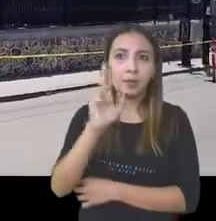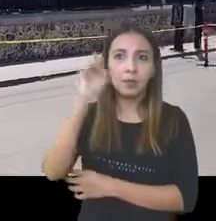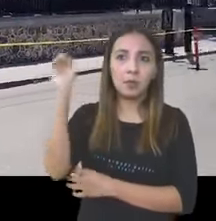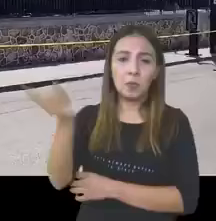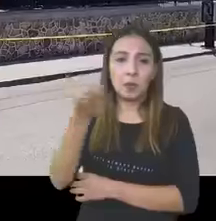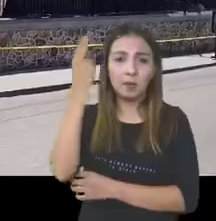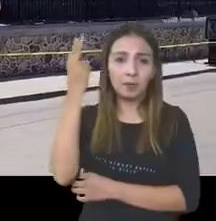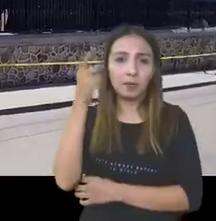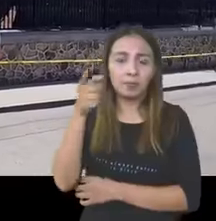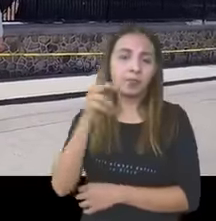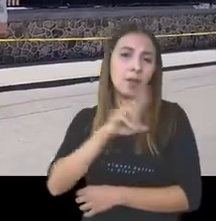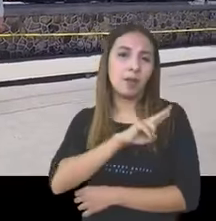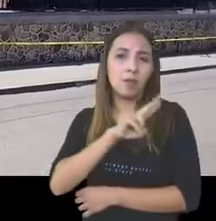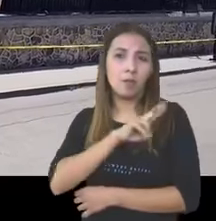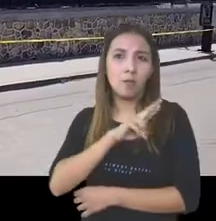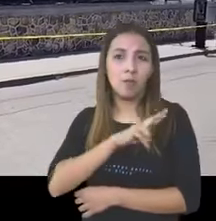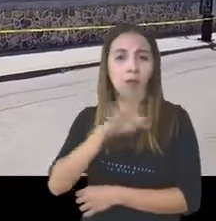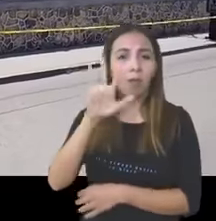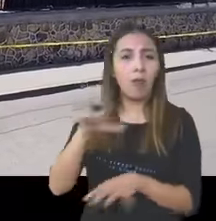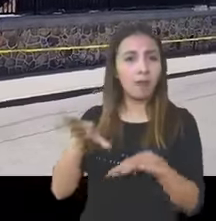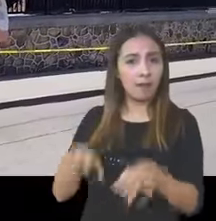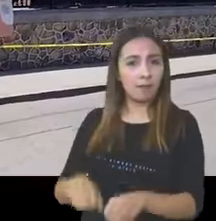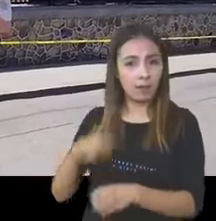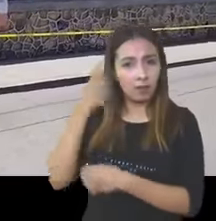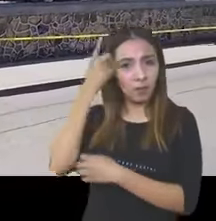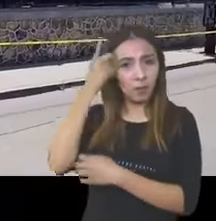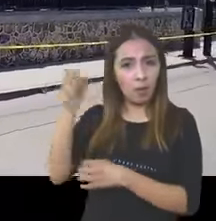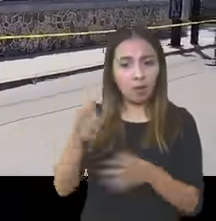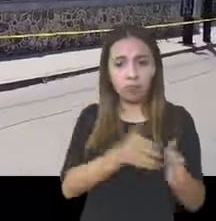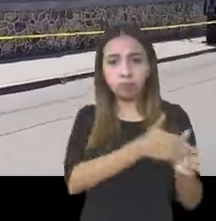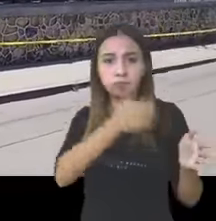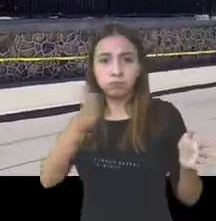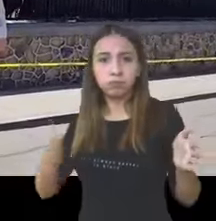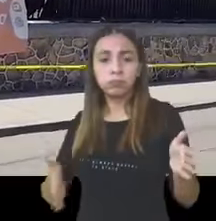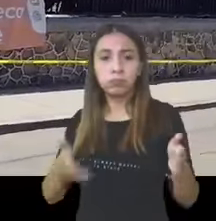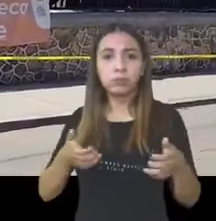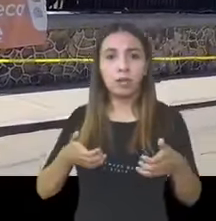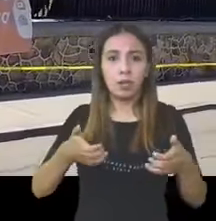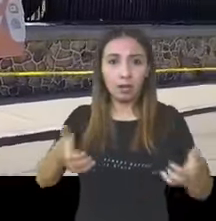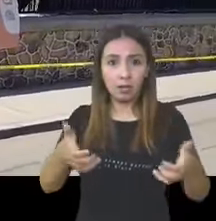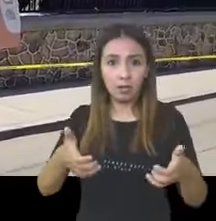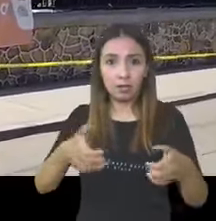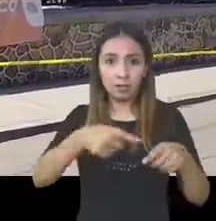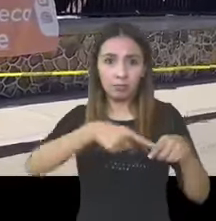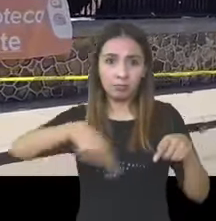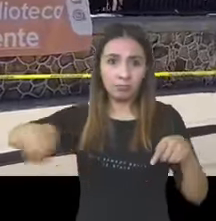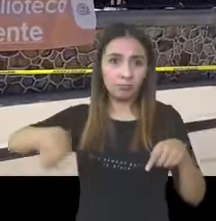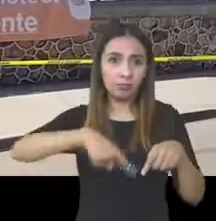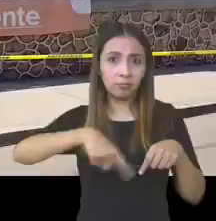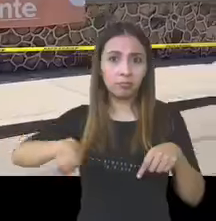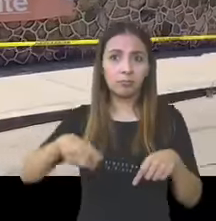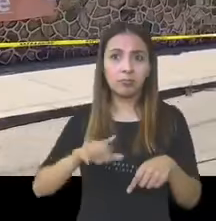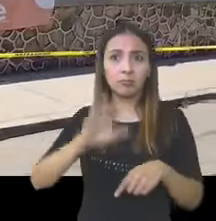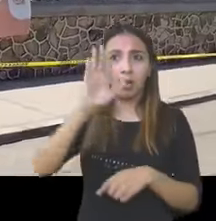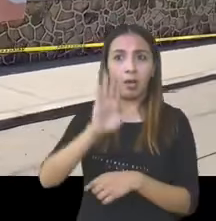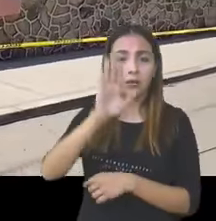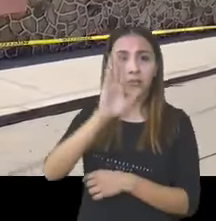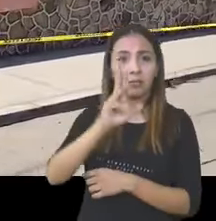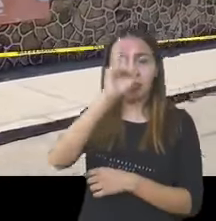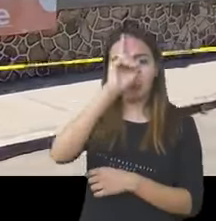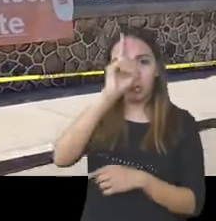universidad privada se adueñó de una gran parte de la vía pública al prohibir o